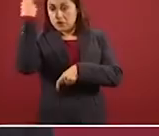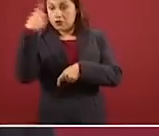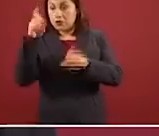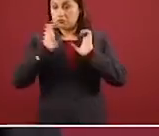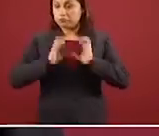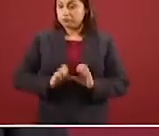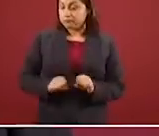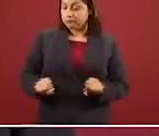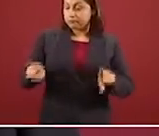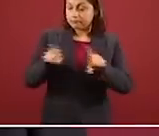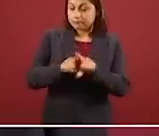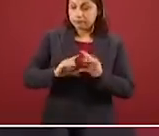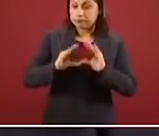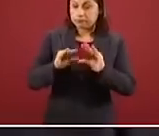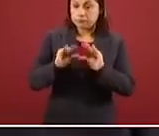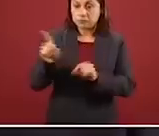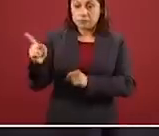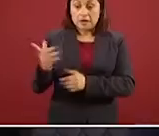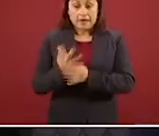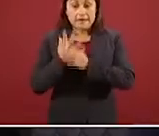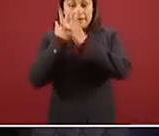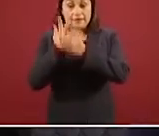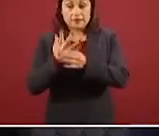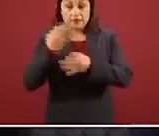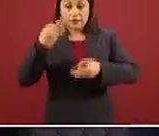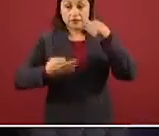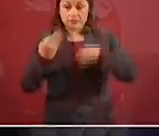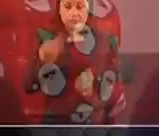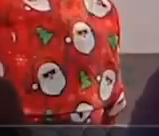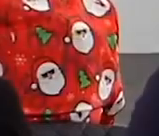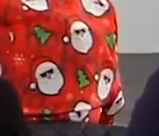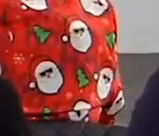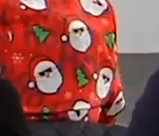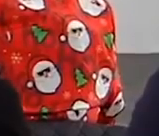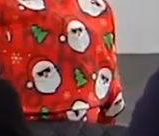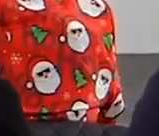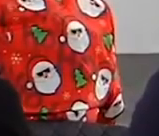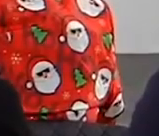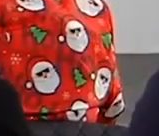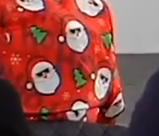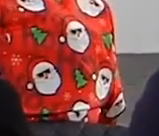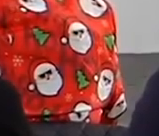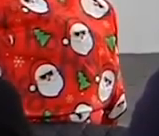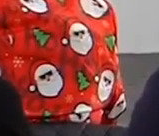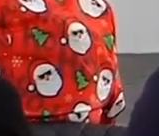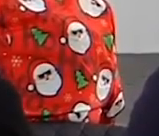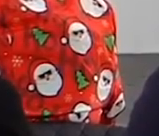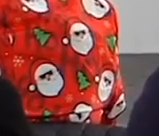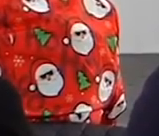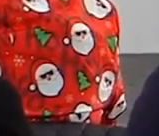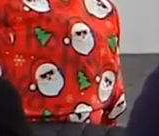Decía Morelos que haya tribunales que protejan al débil de los abusos que comete el fuerte.